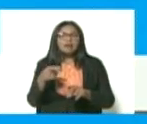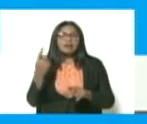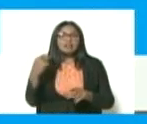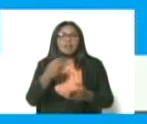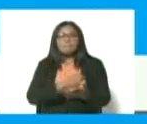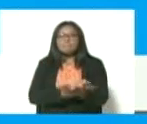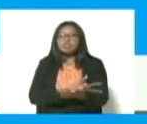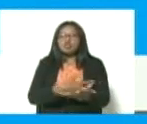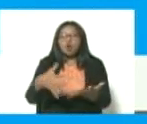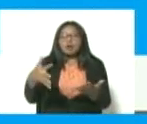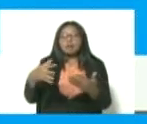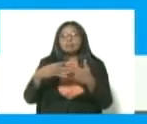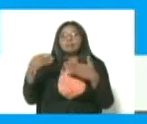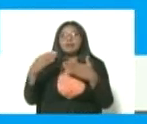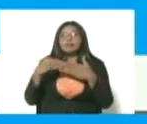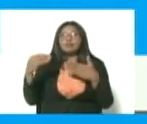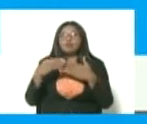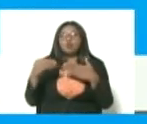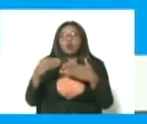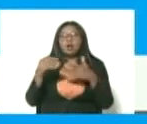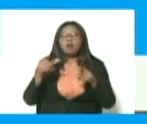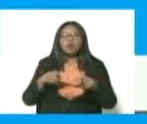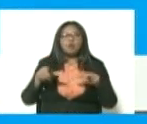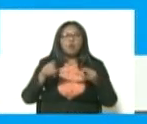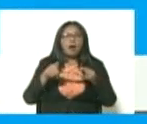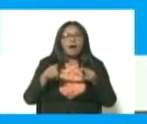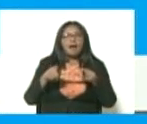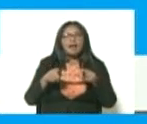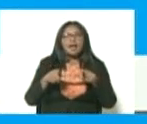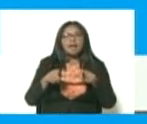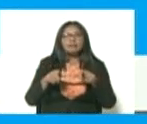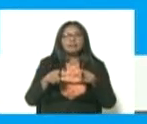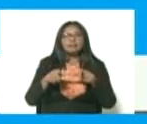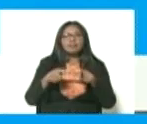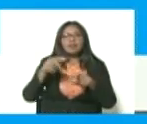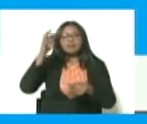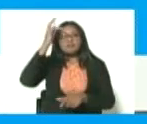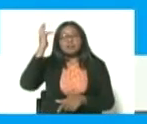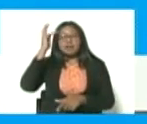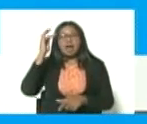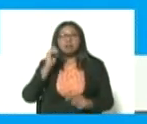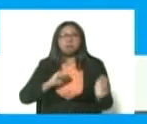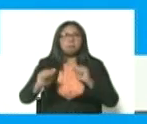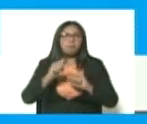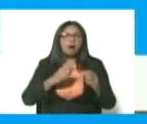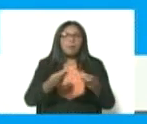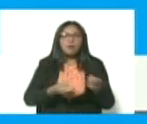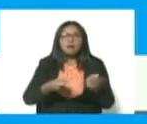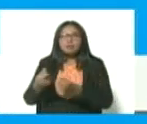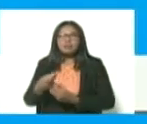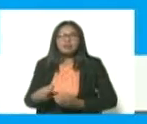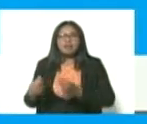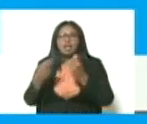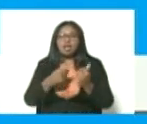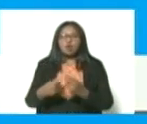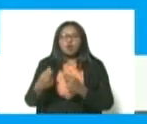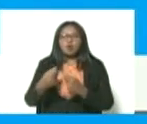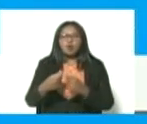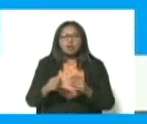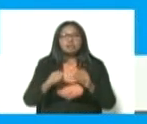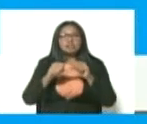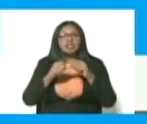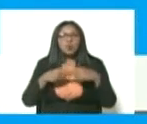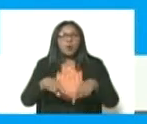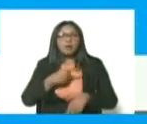de dólares en paraísos fiscales y mueve dinero para allá, para acá. Vamos a ver si la Hacienda española,